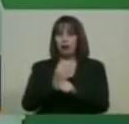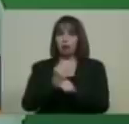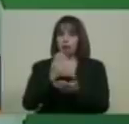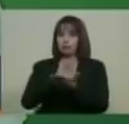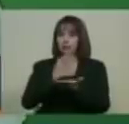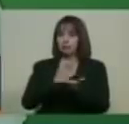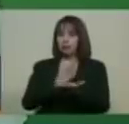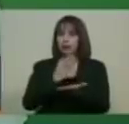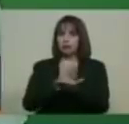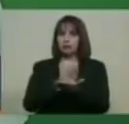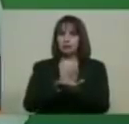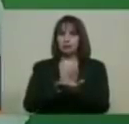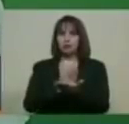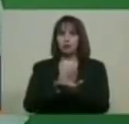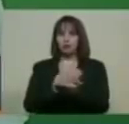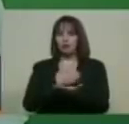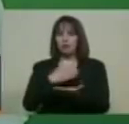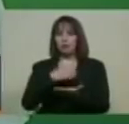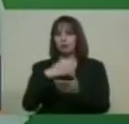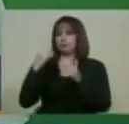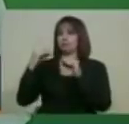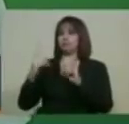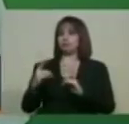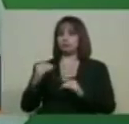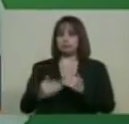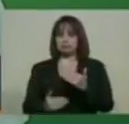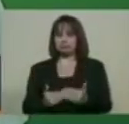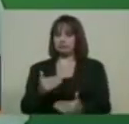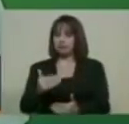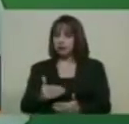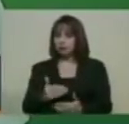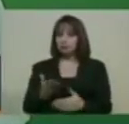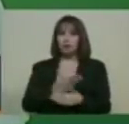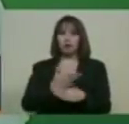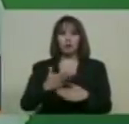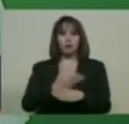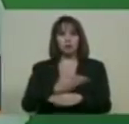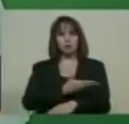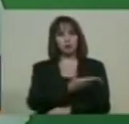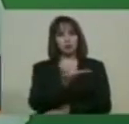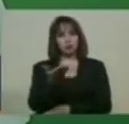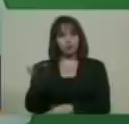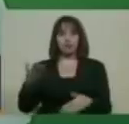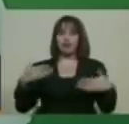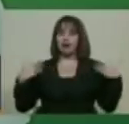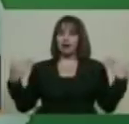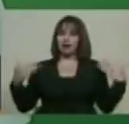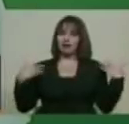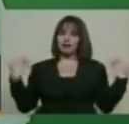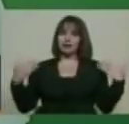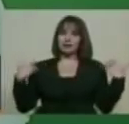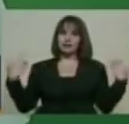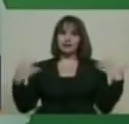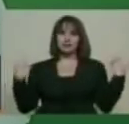no había podido dar el paso de poder compartir la alegría,